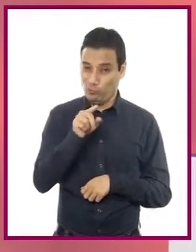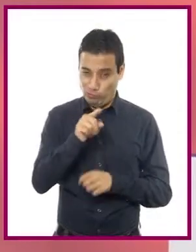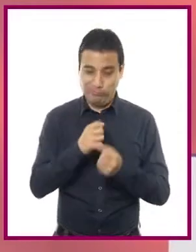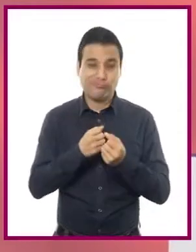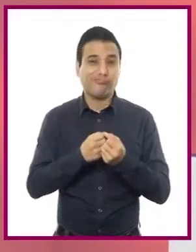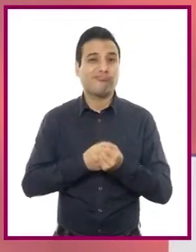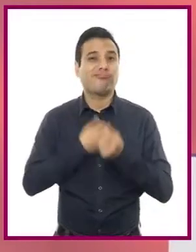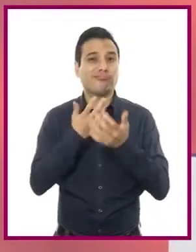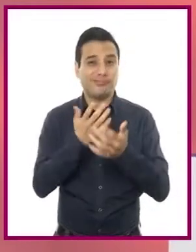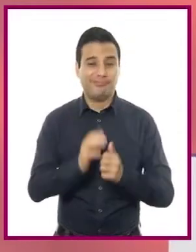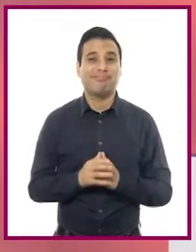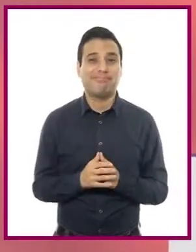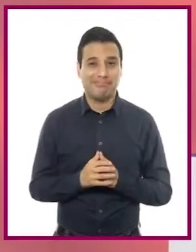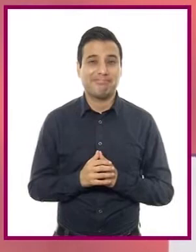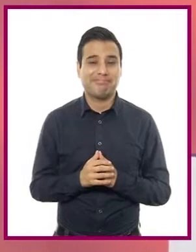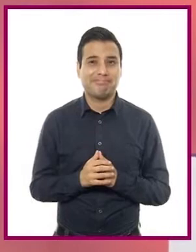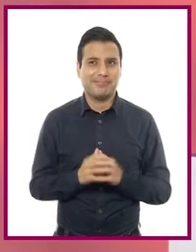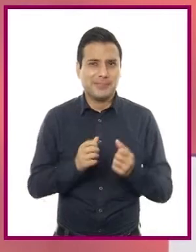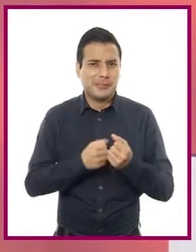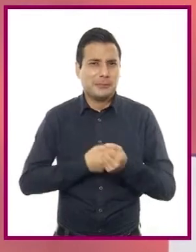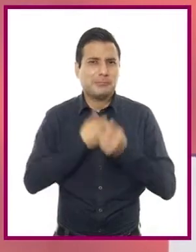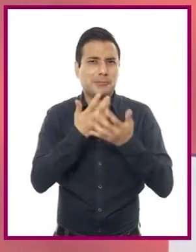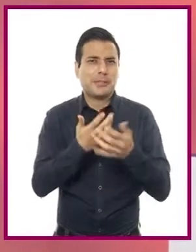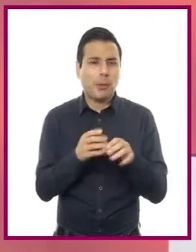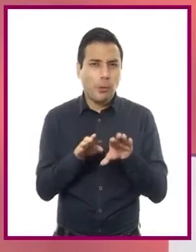alguna manera. Y una forma muy